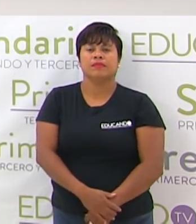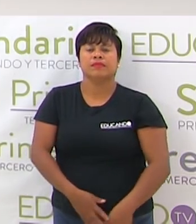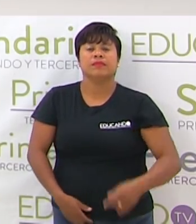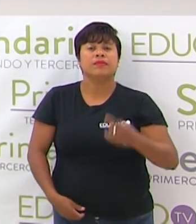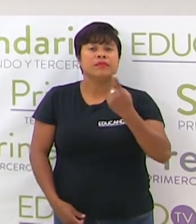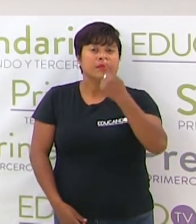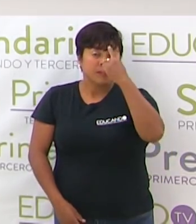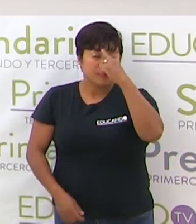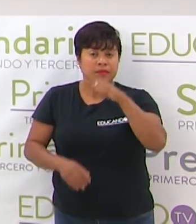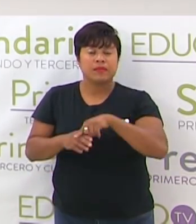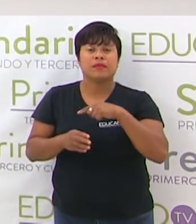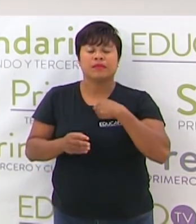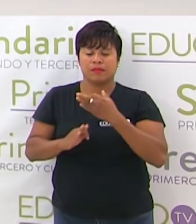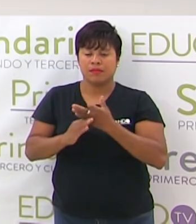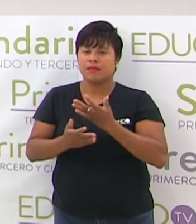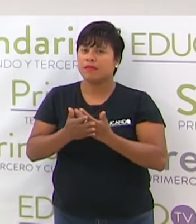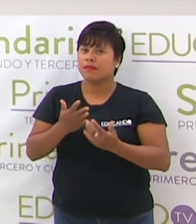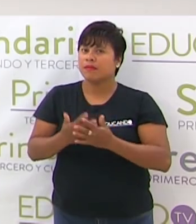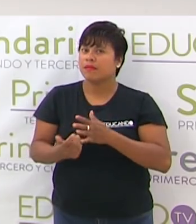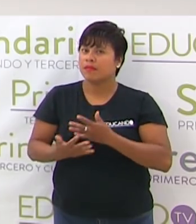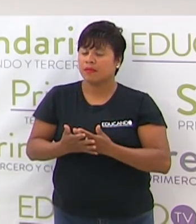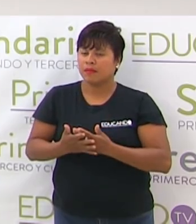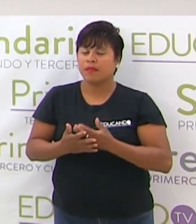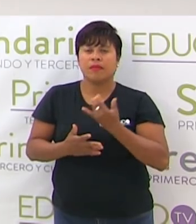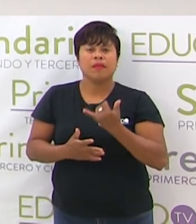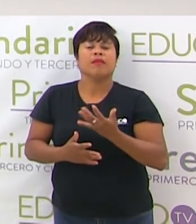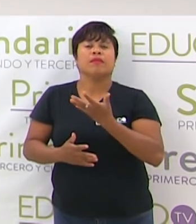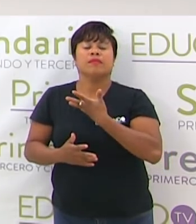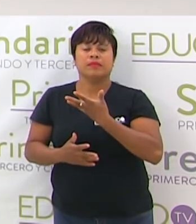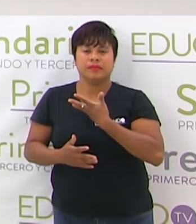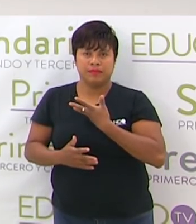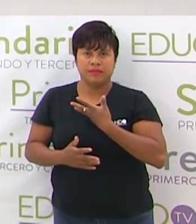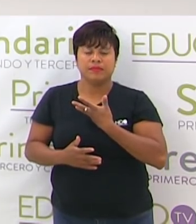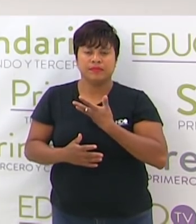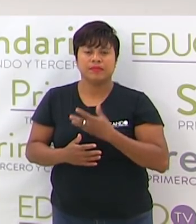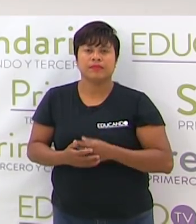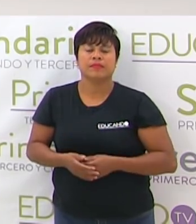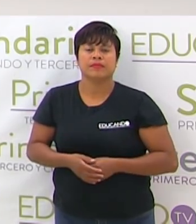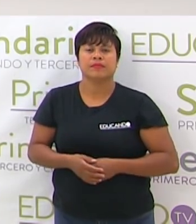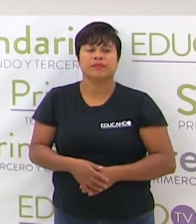¿Qué crees que voy a trazar y que tiene